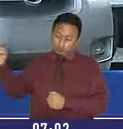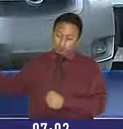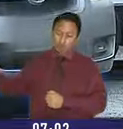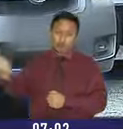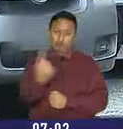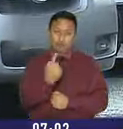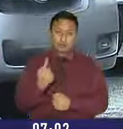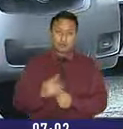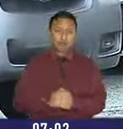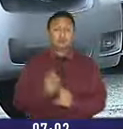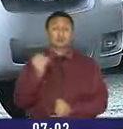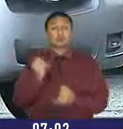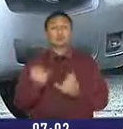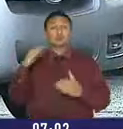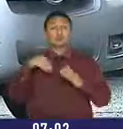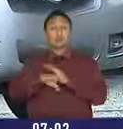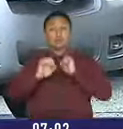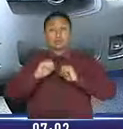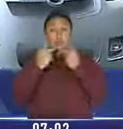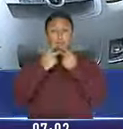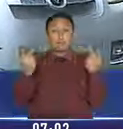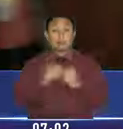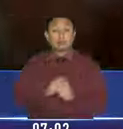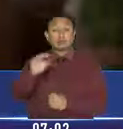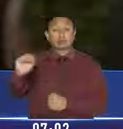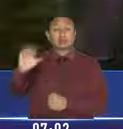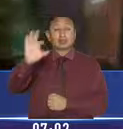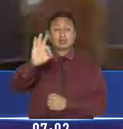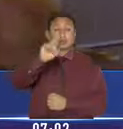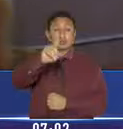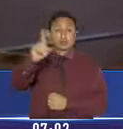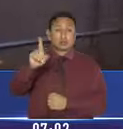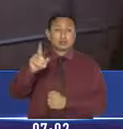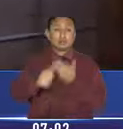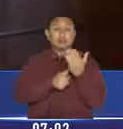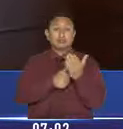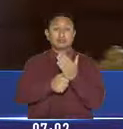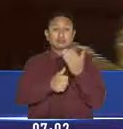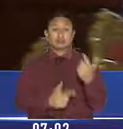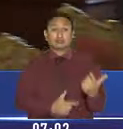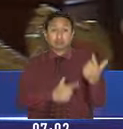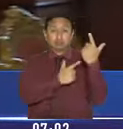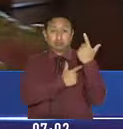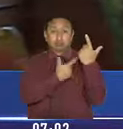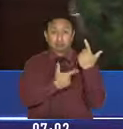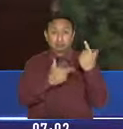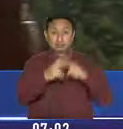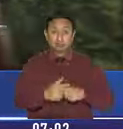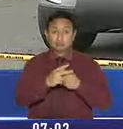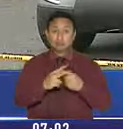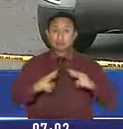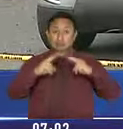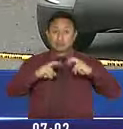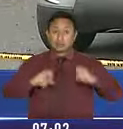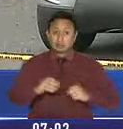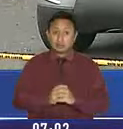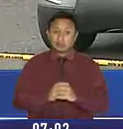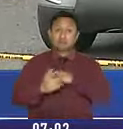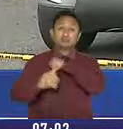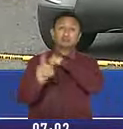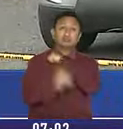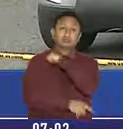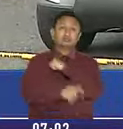tras una alerta al 911, el Ministerio de Defensa anuncia investigaciones y sanciones con los presuntos responsables. Que se